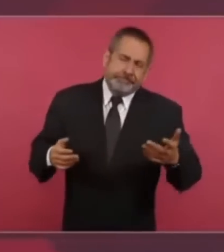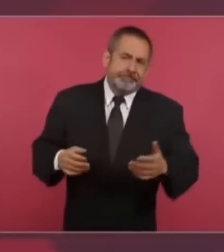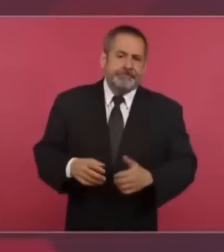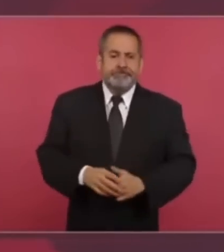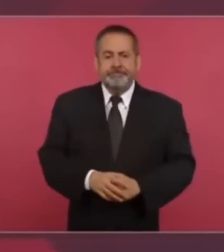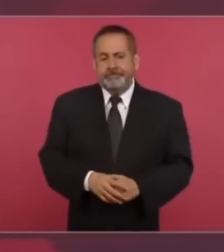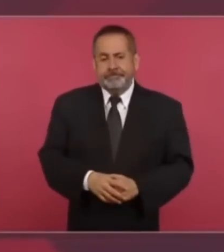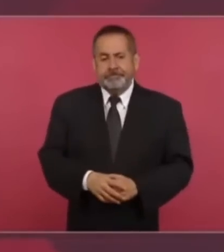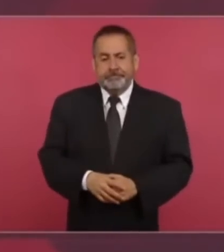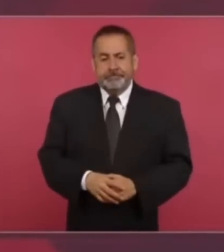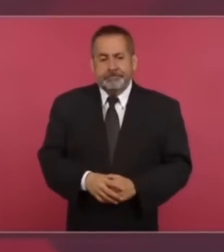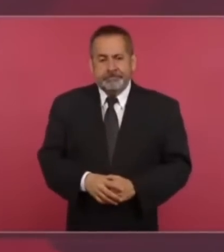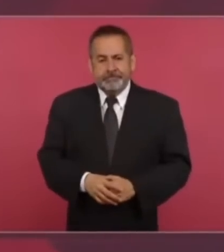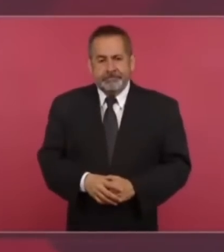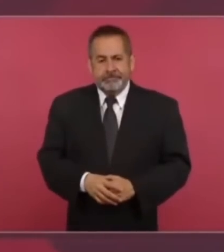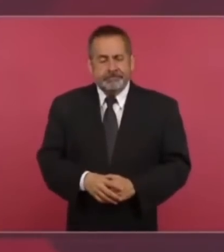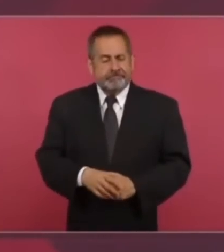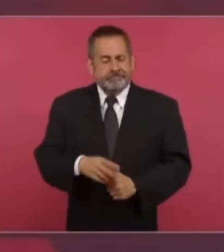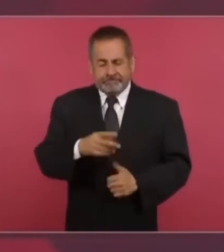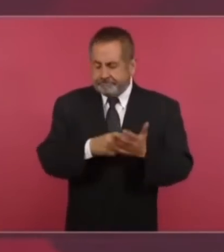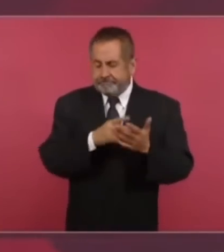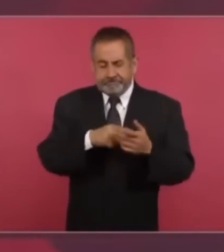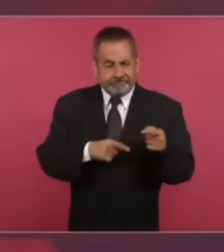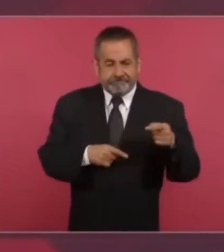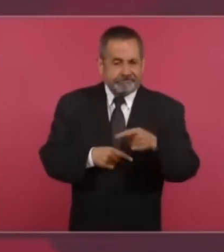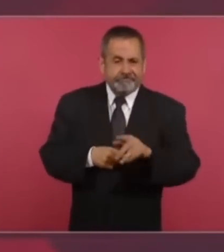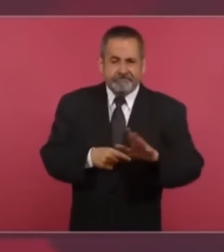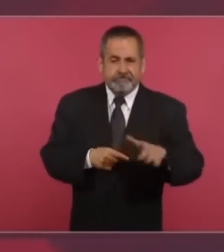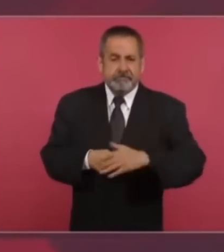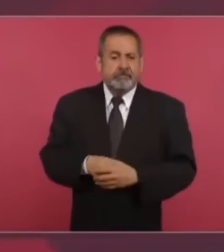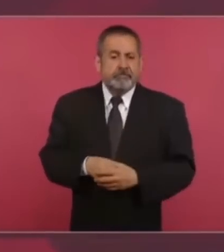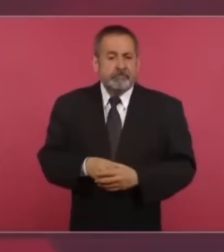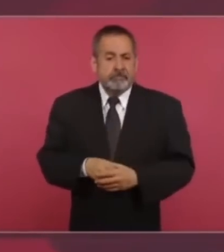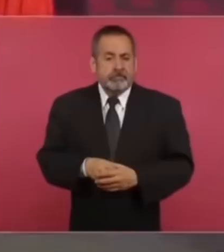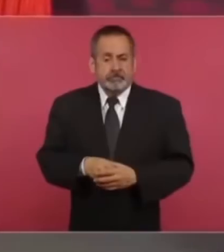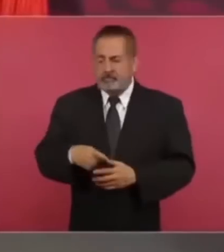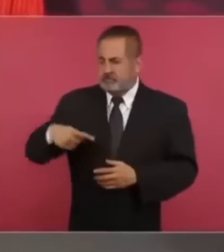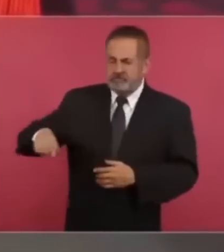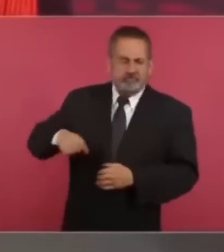Se insistió mucho en eso. No se pudo,